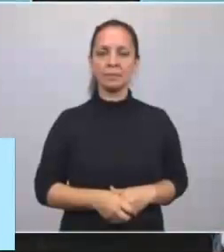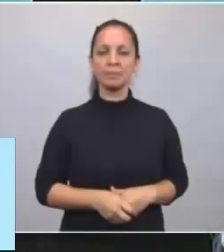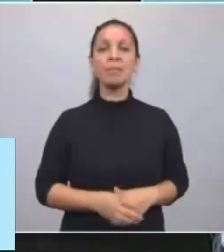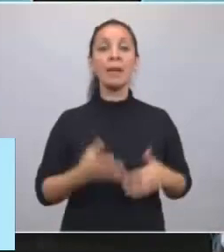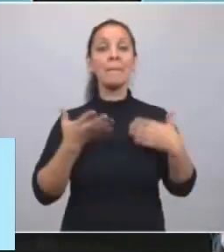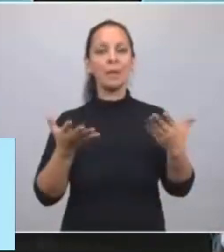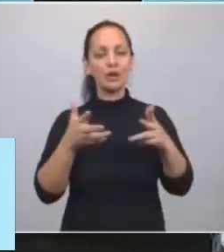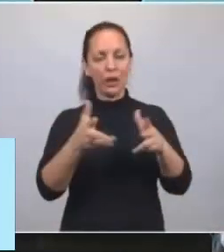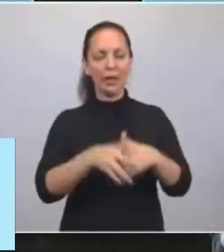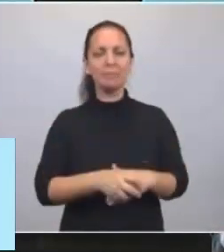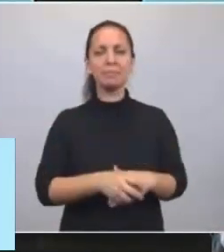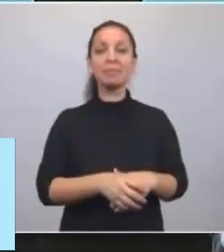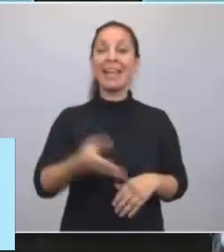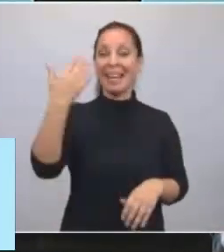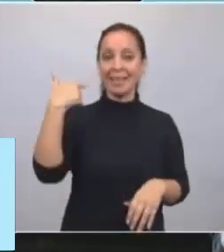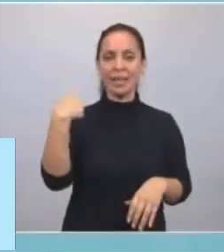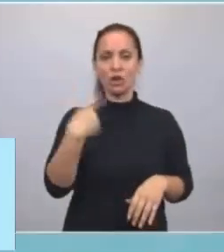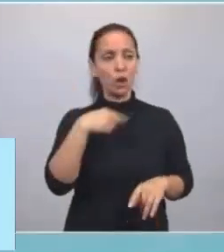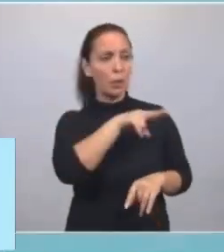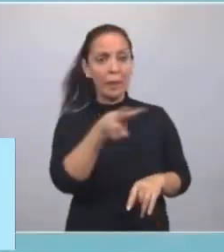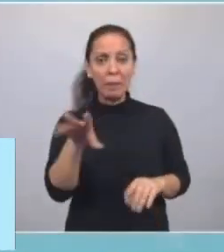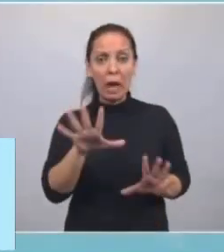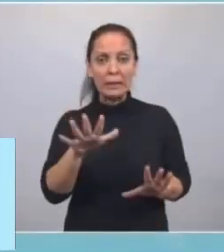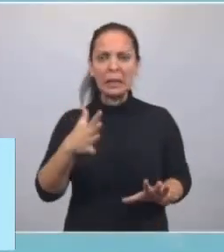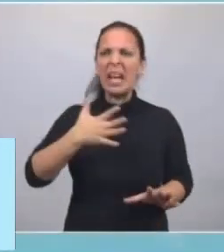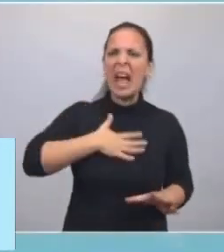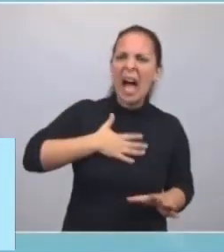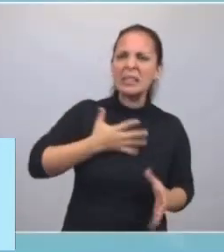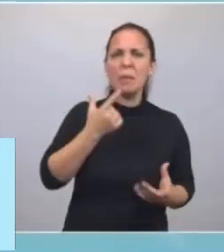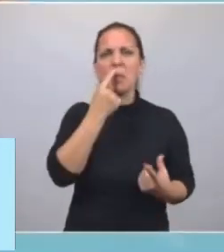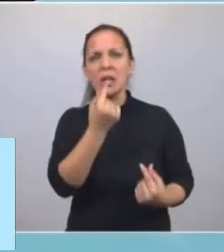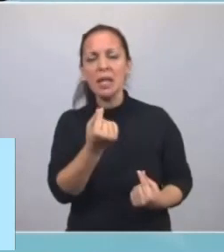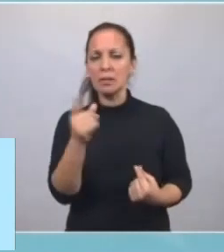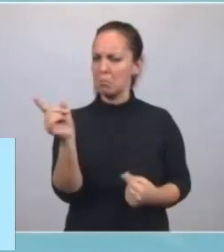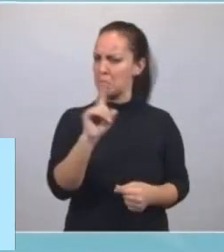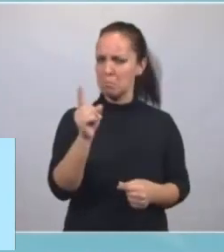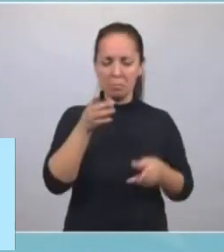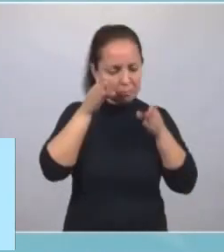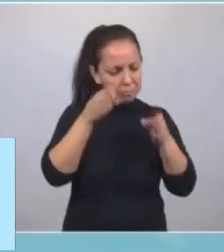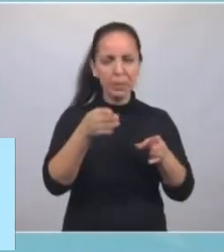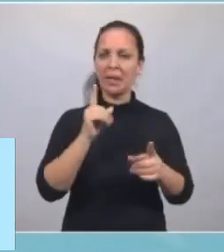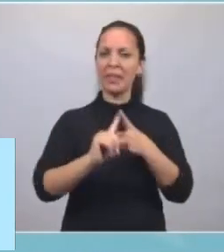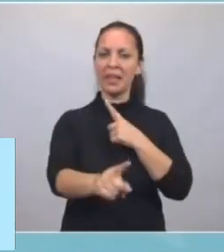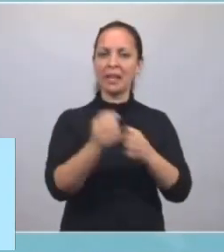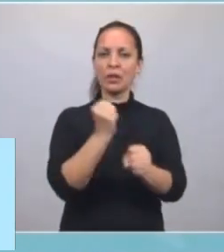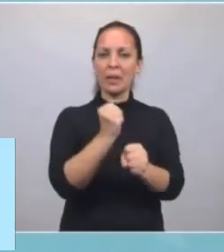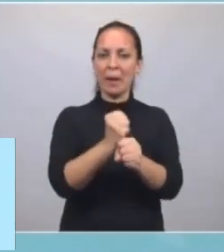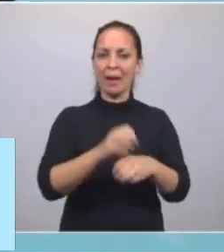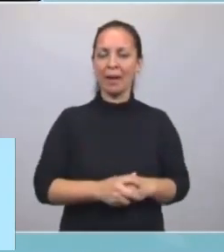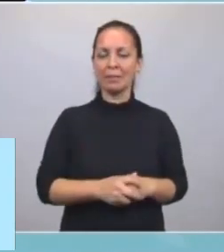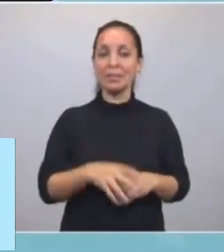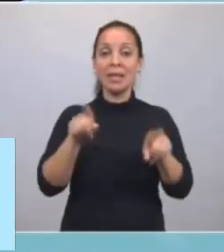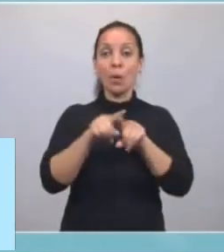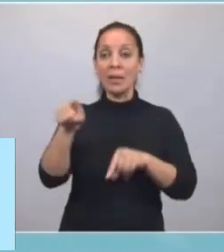por eso decía en vez de quejarnos de lamentarnos no de que dedicamos desde el primer día a trabajar con estas dos ambulancias la que trajimos para